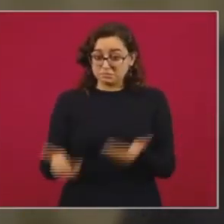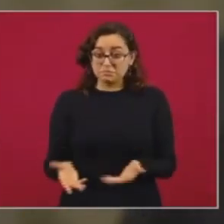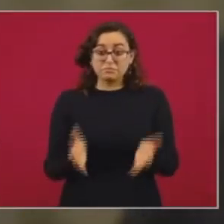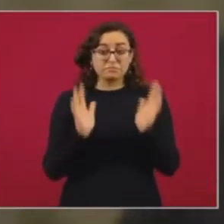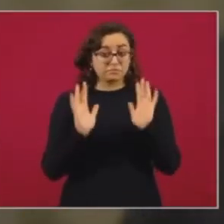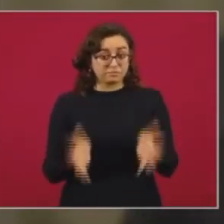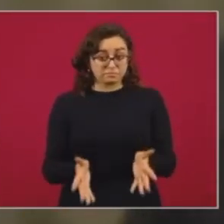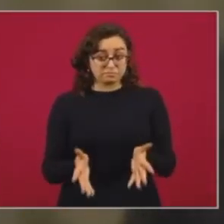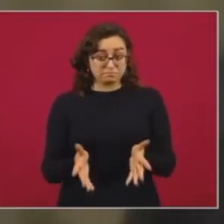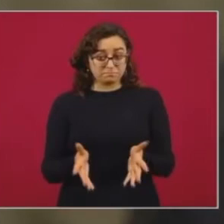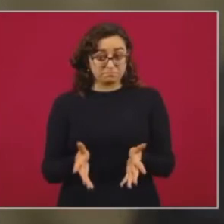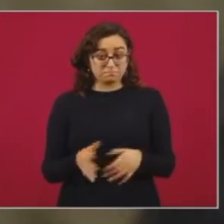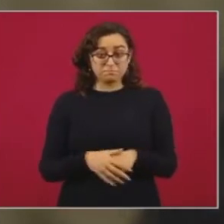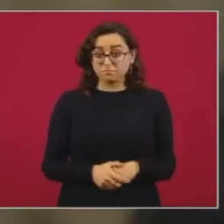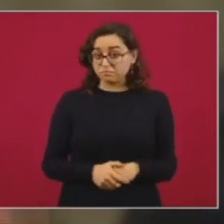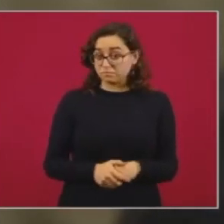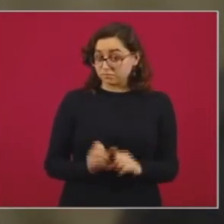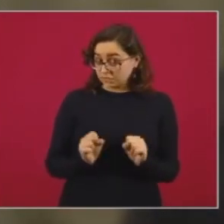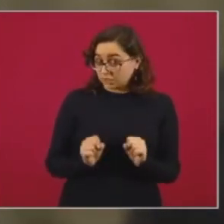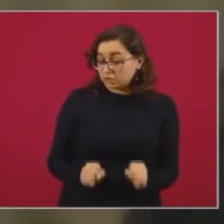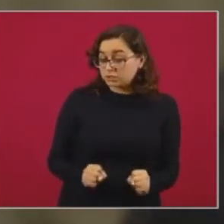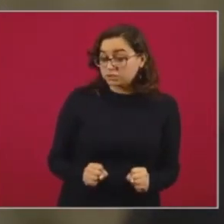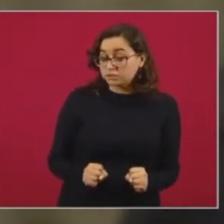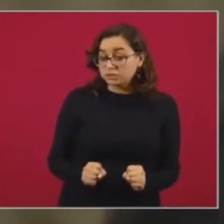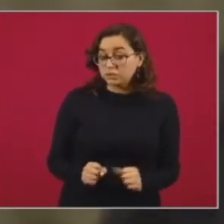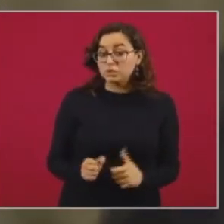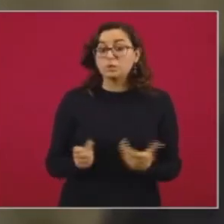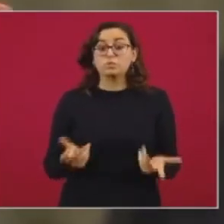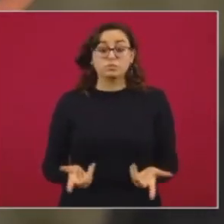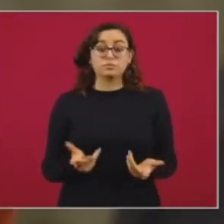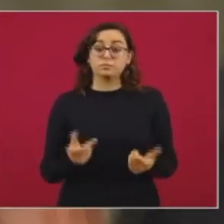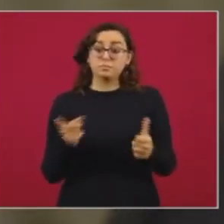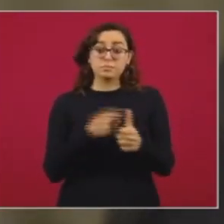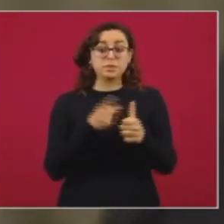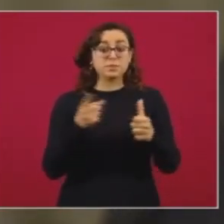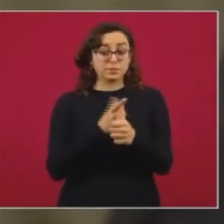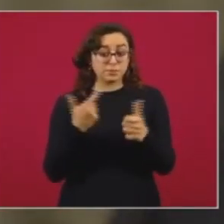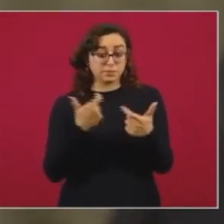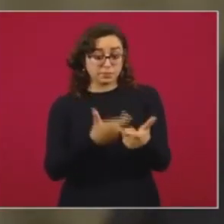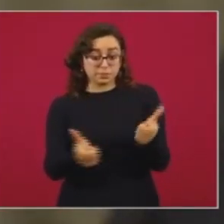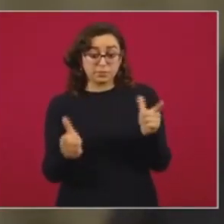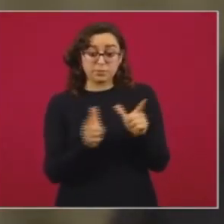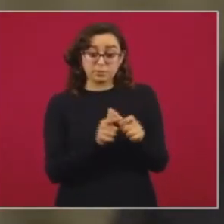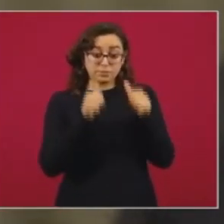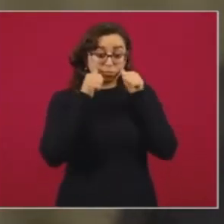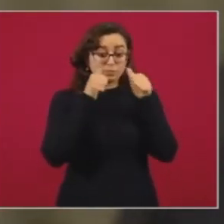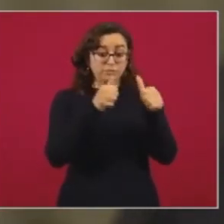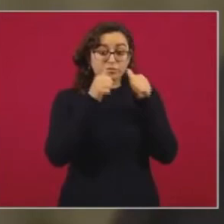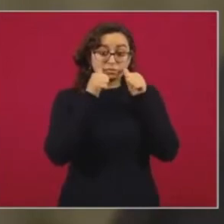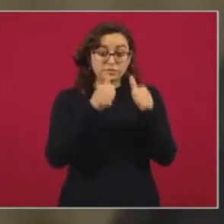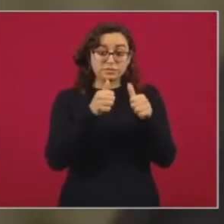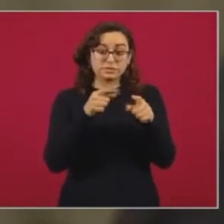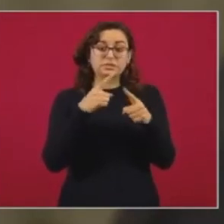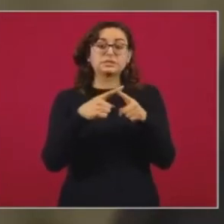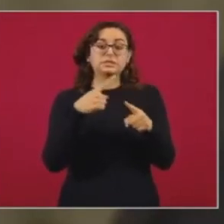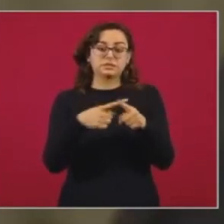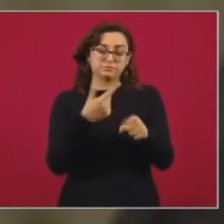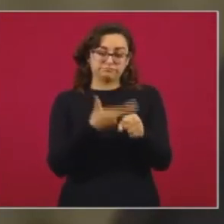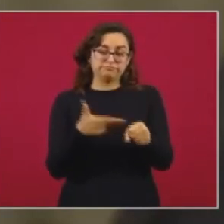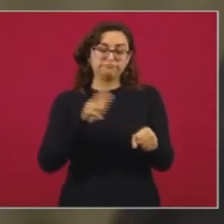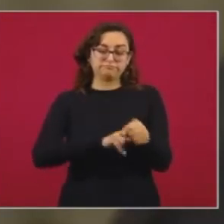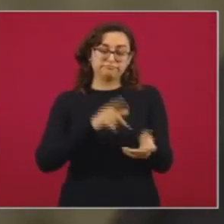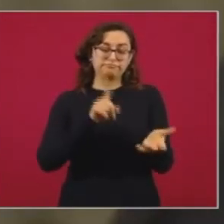es así. Incluso dio a conocer que el grupo prioritario, y bueno, de alguna manera usted también lo ha dicho, va a ser los trabajadores de